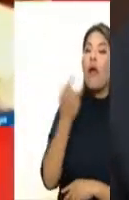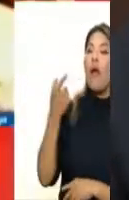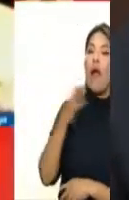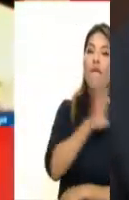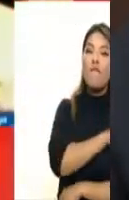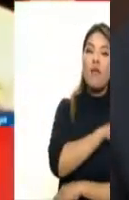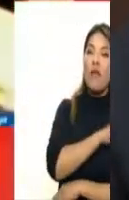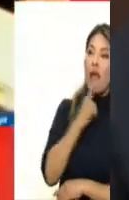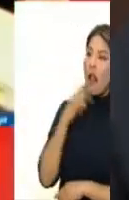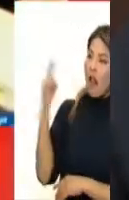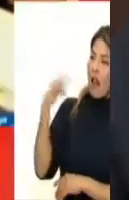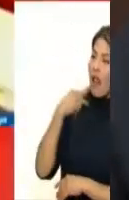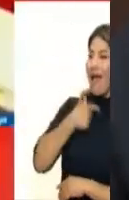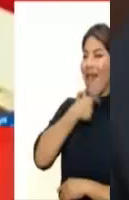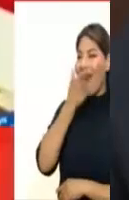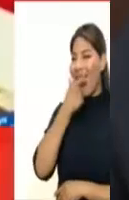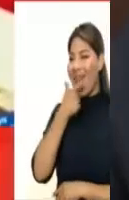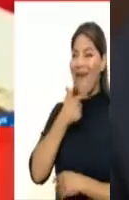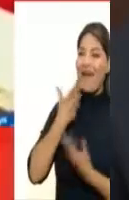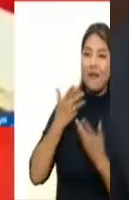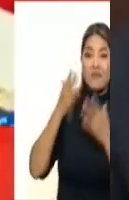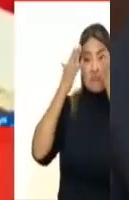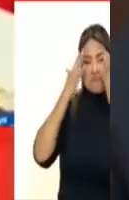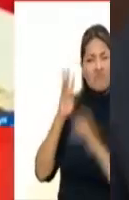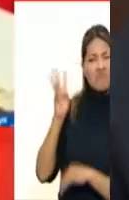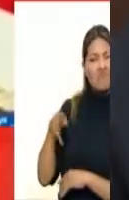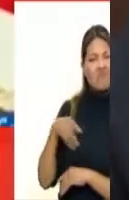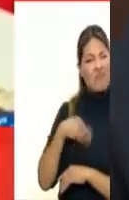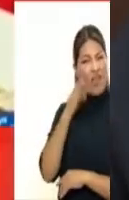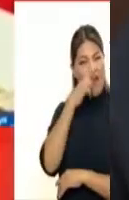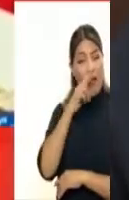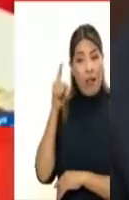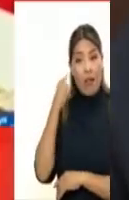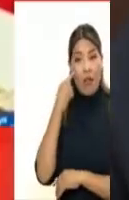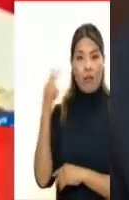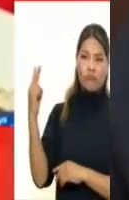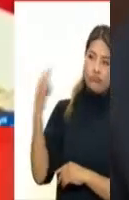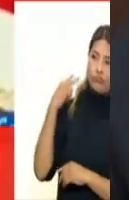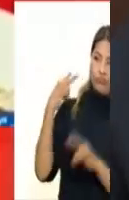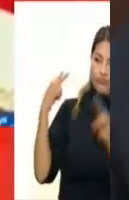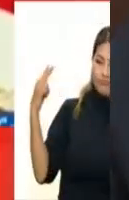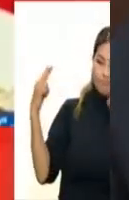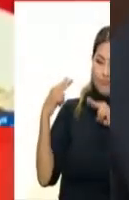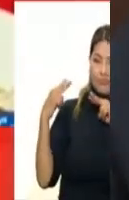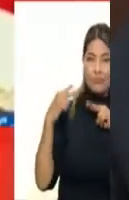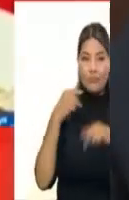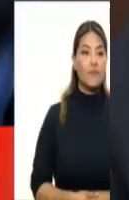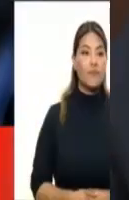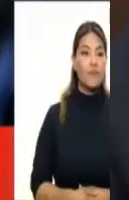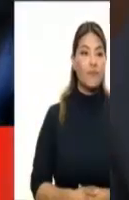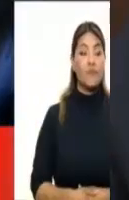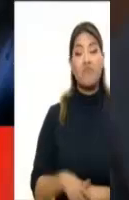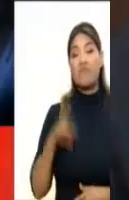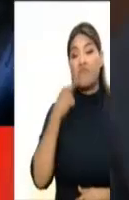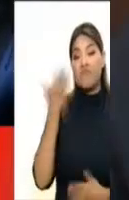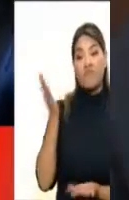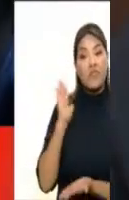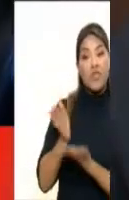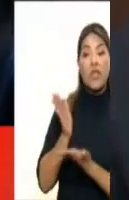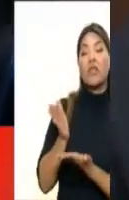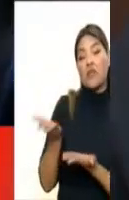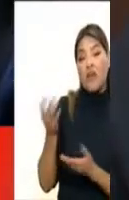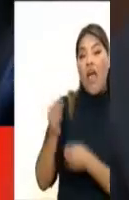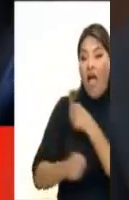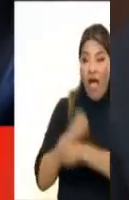gesto, si se ha burlado, si se ha reído. Qué extraño que le haya buscado la mirada a mi patrocinado, ¿no? Qué extraño, ¿no? Es una sentencia, como